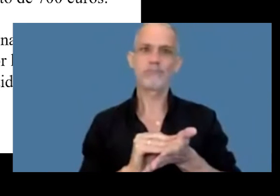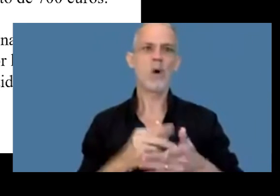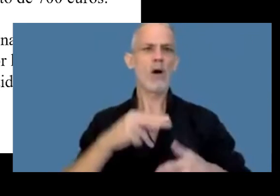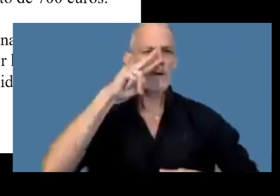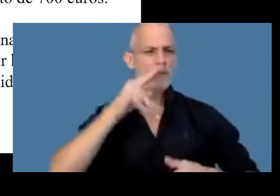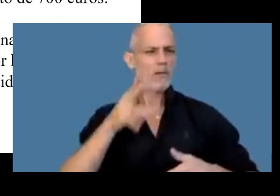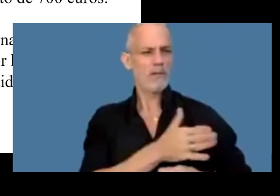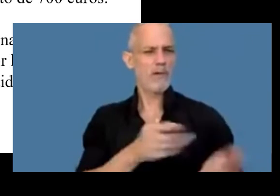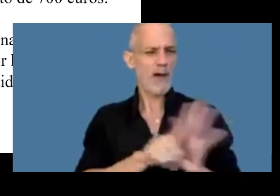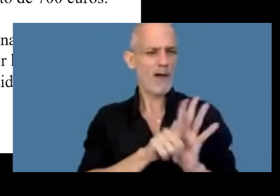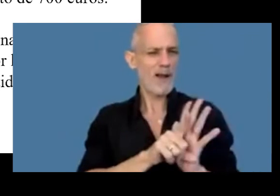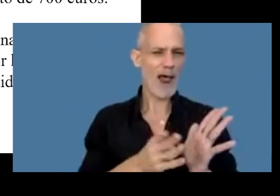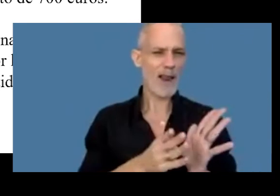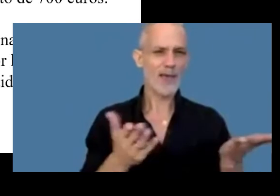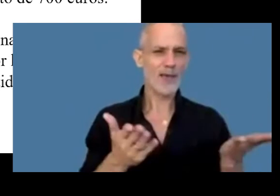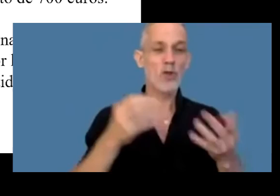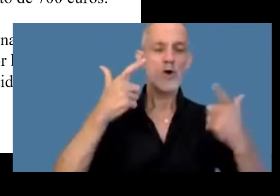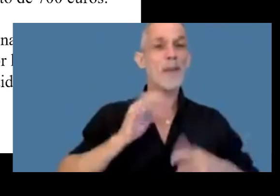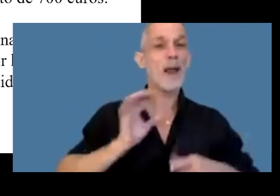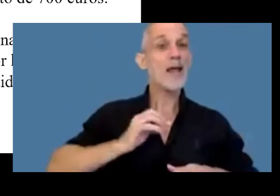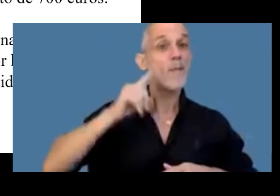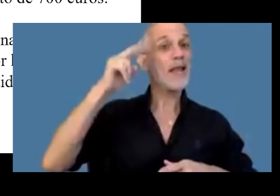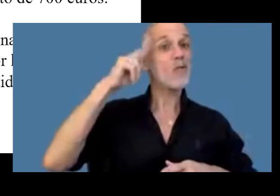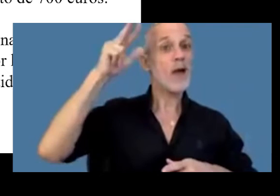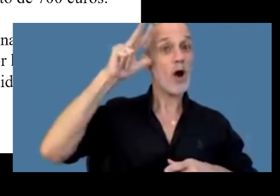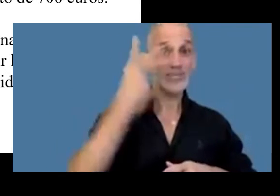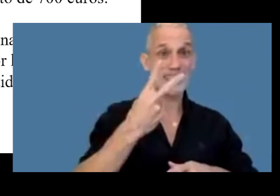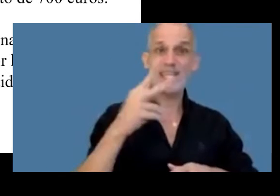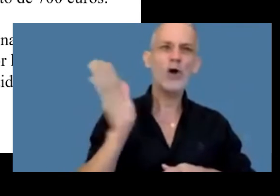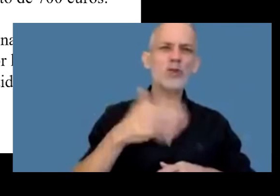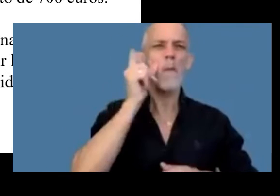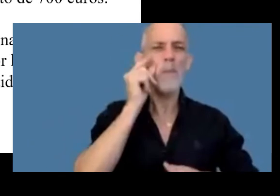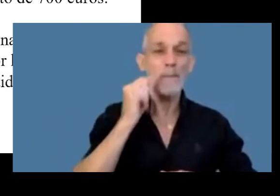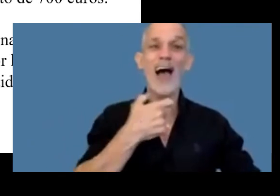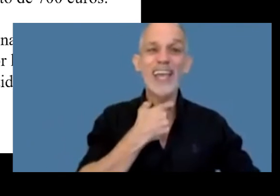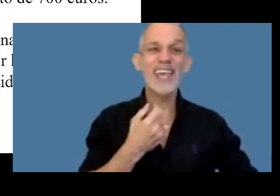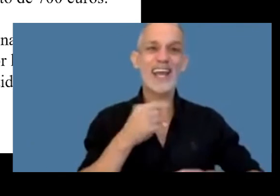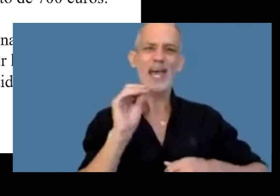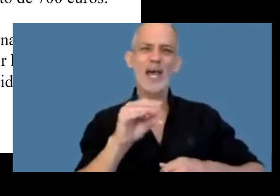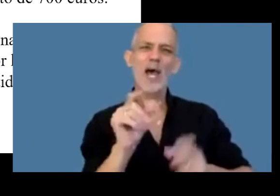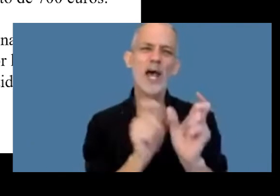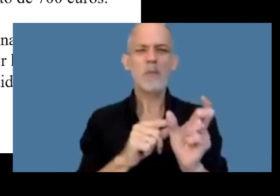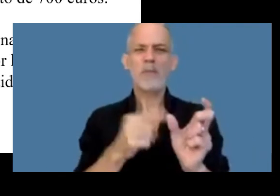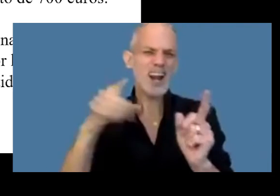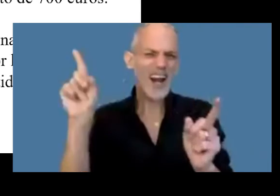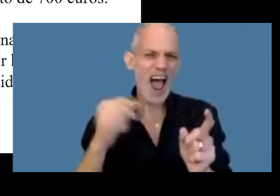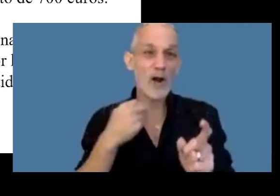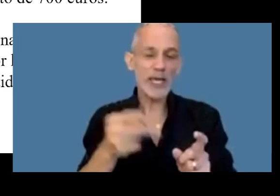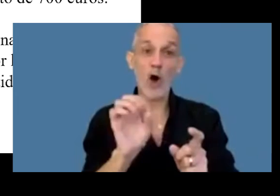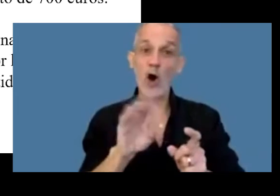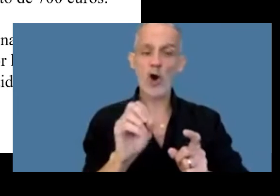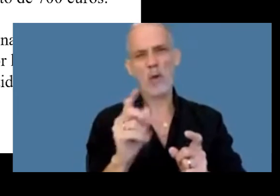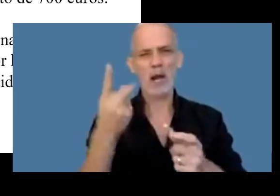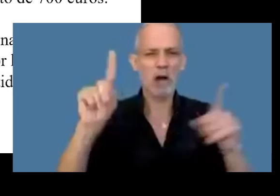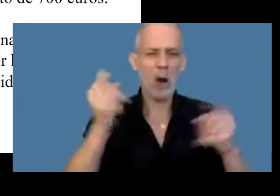ley, ¿no es cierto? Desde 1982, todo padre que desea ponerle un nombre raro, ¿sí?, como por ejemplo